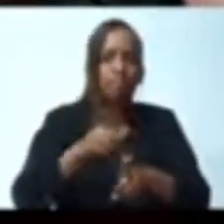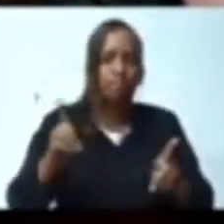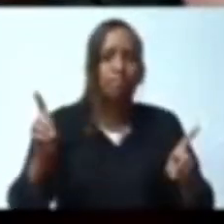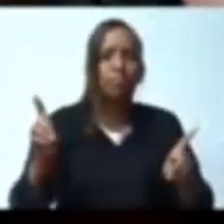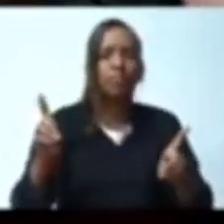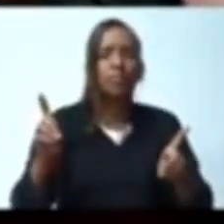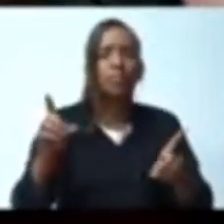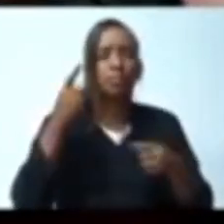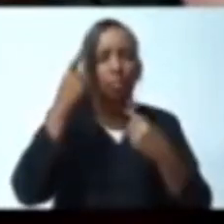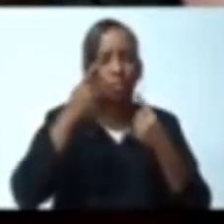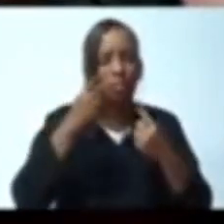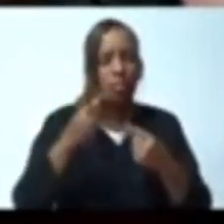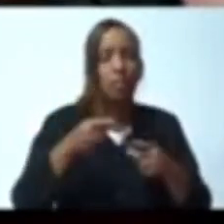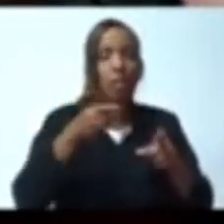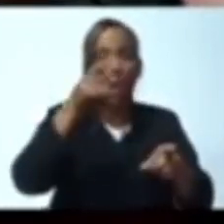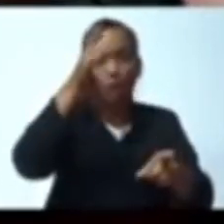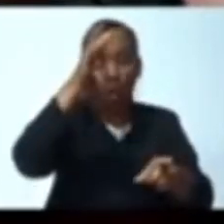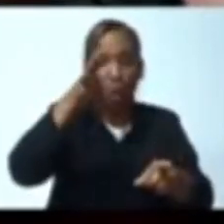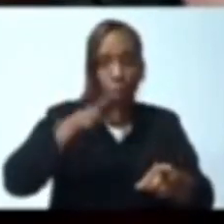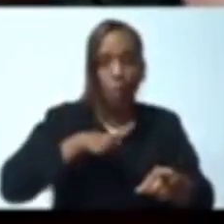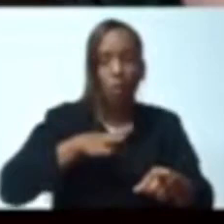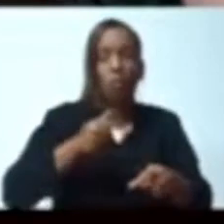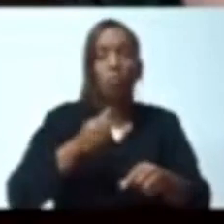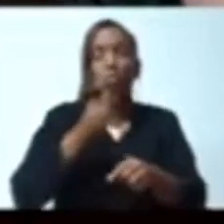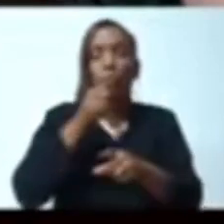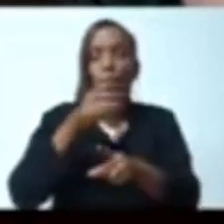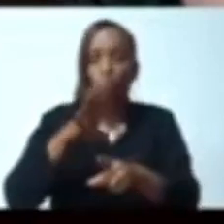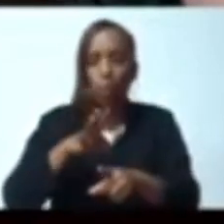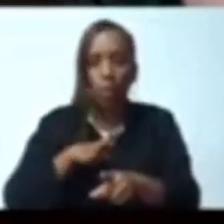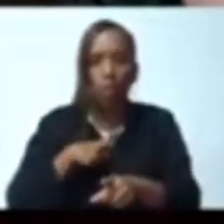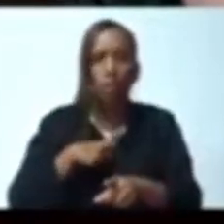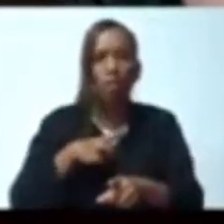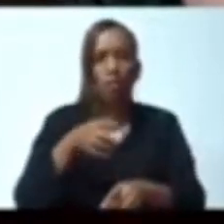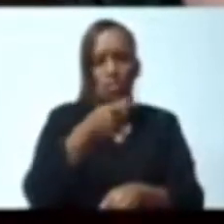mujeres que abonaron con su sangre y con su